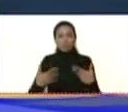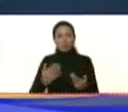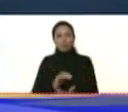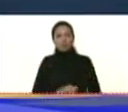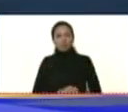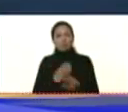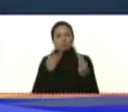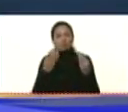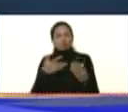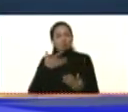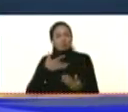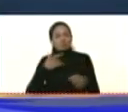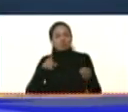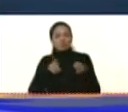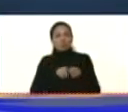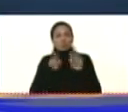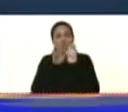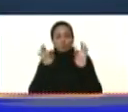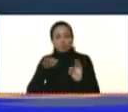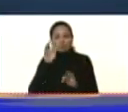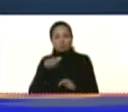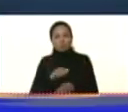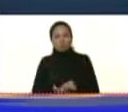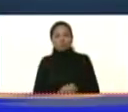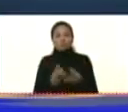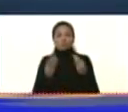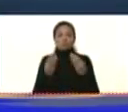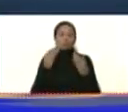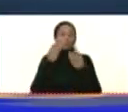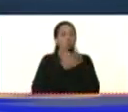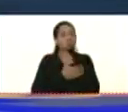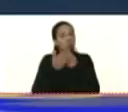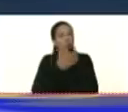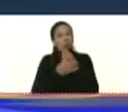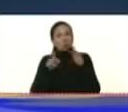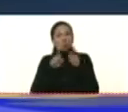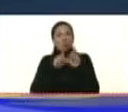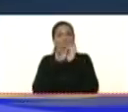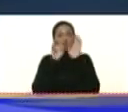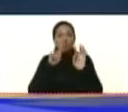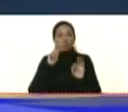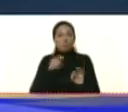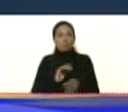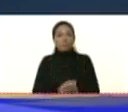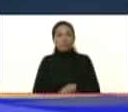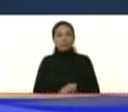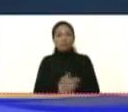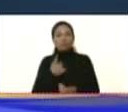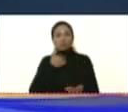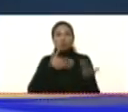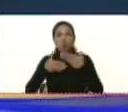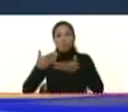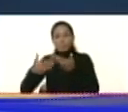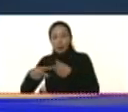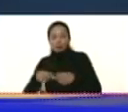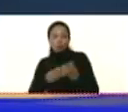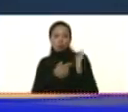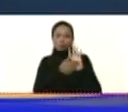con mucho sentimiento y mucho cariño. Lo comparto con